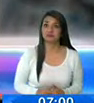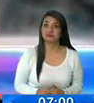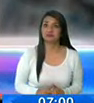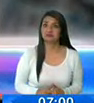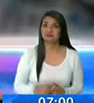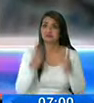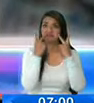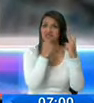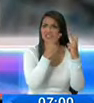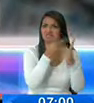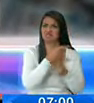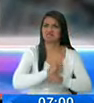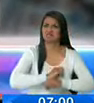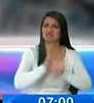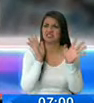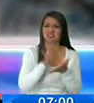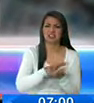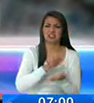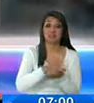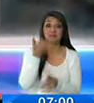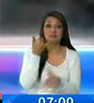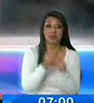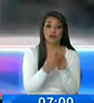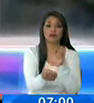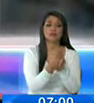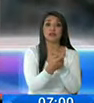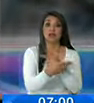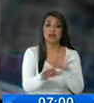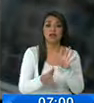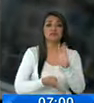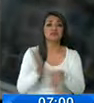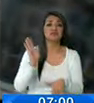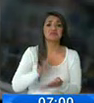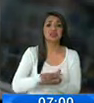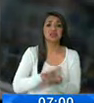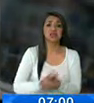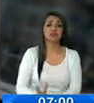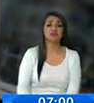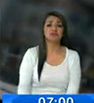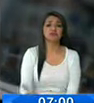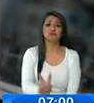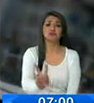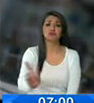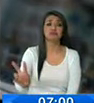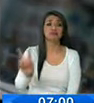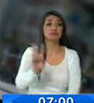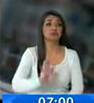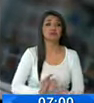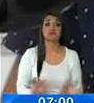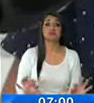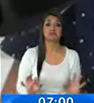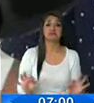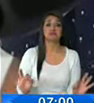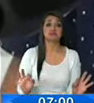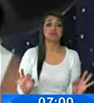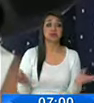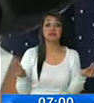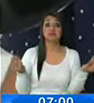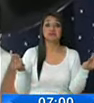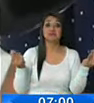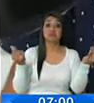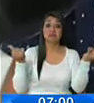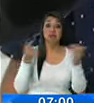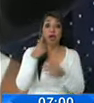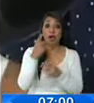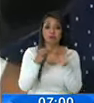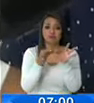tranquilamente, una vez que ya hicieron la recarga telefónica, procedieron a salir tranquilamente por la puerta como que no hubiera pasado nada. Lo mascó. En el momento